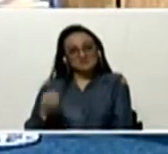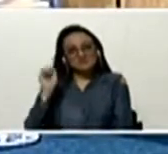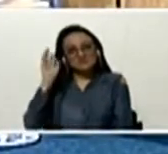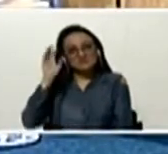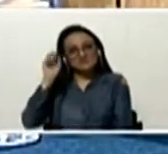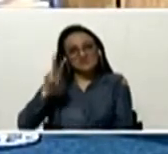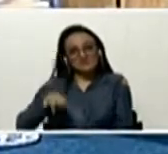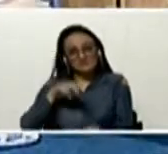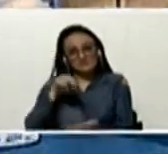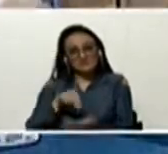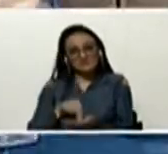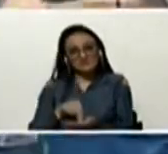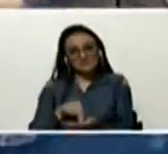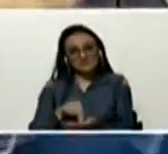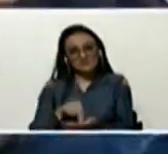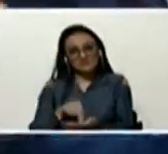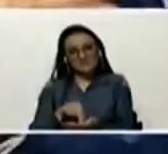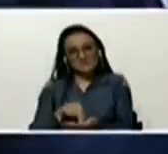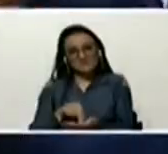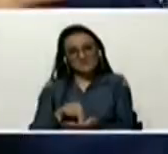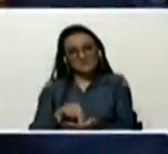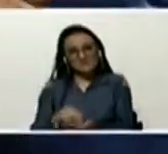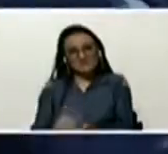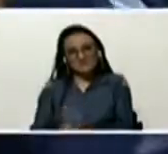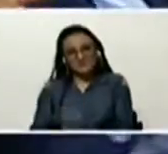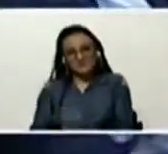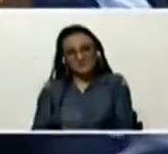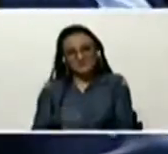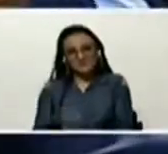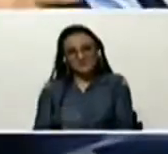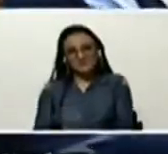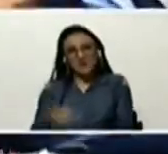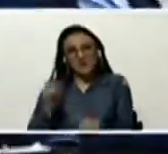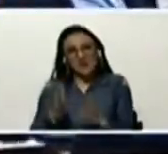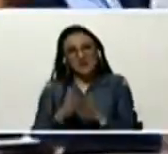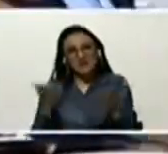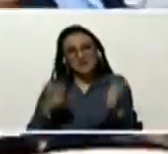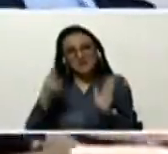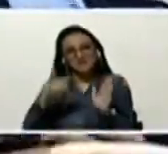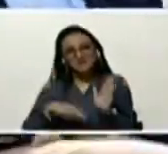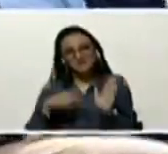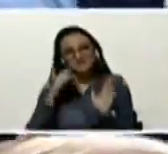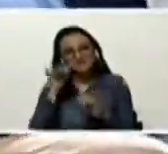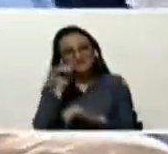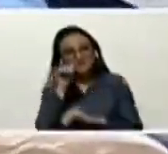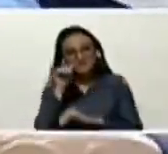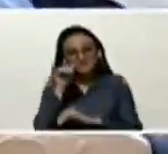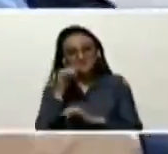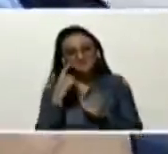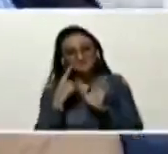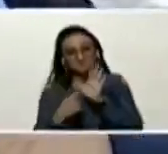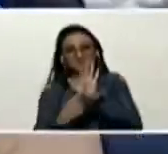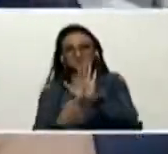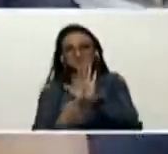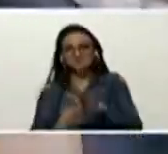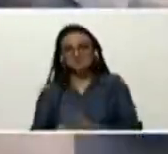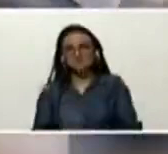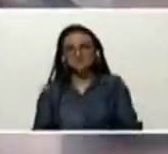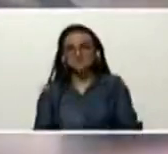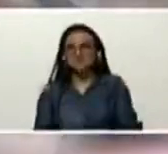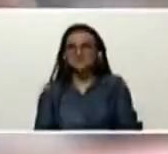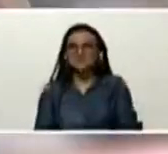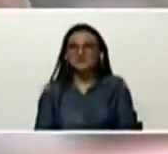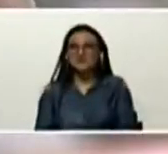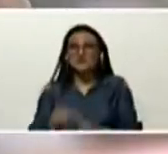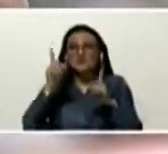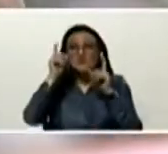Asamblea Nacional y procuradora. Aquí tengo el libro para decir, camarógrafo, lo toma. Mira estas